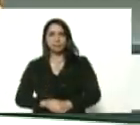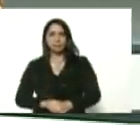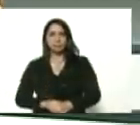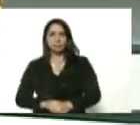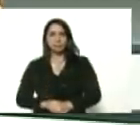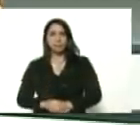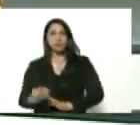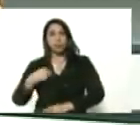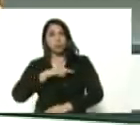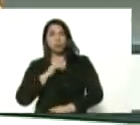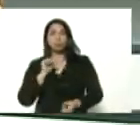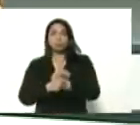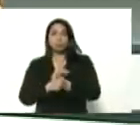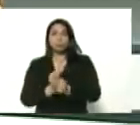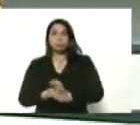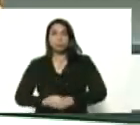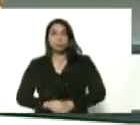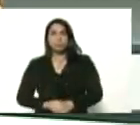Hemos capturado,